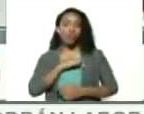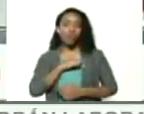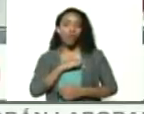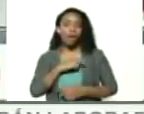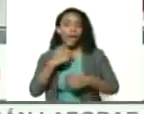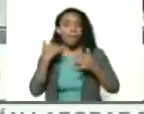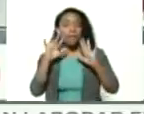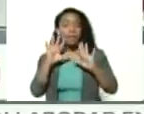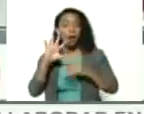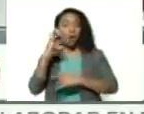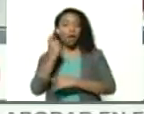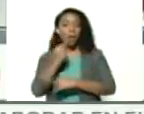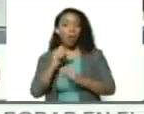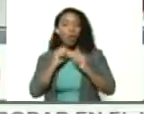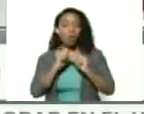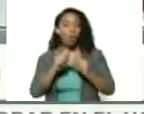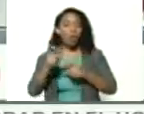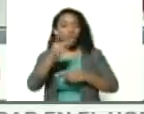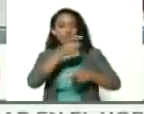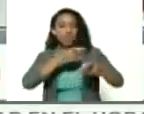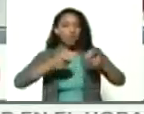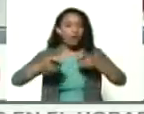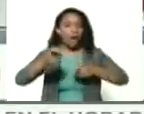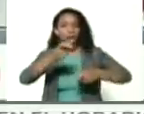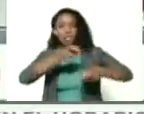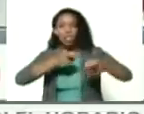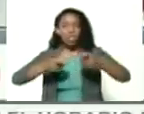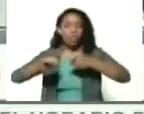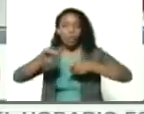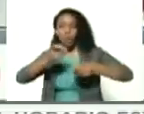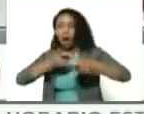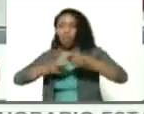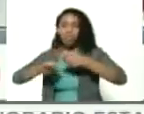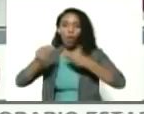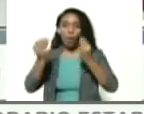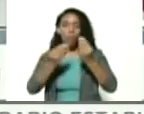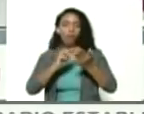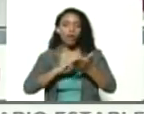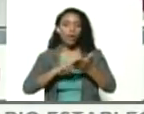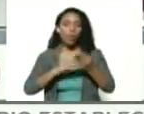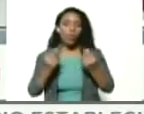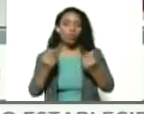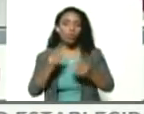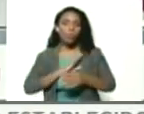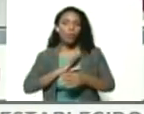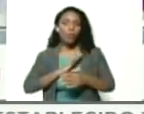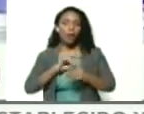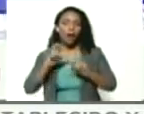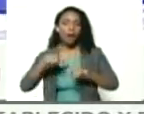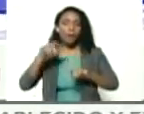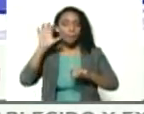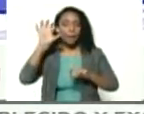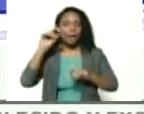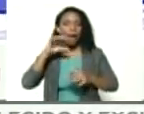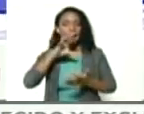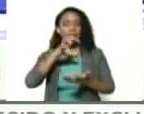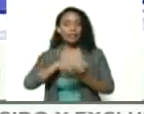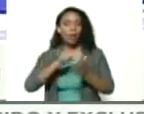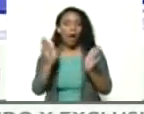mientras lo logramos, seguir buscando, buscando los recursos que el país necesita. Vámonos al estado de